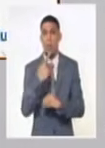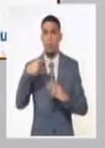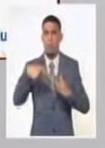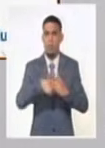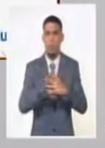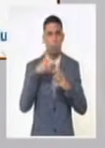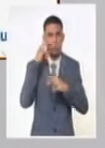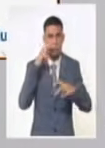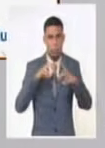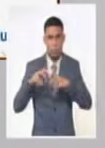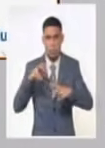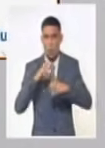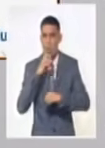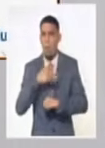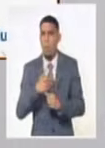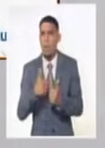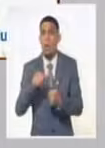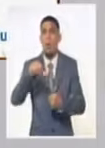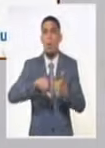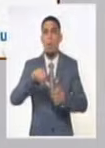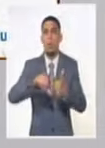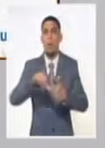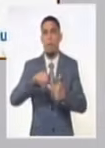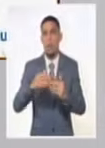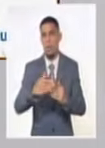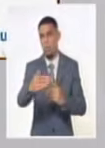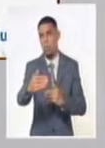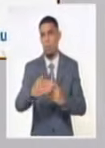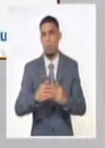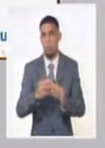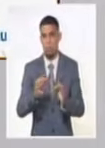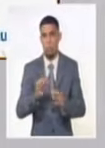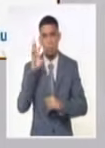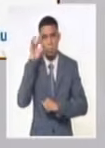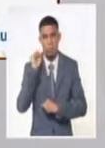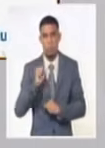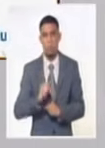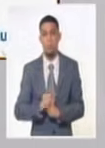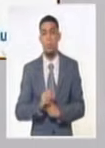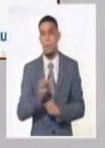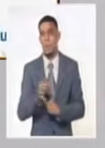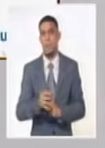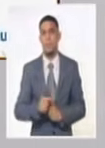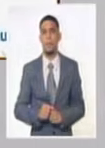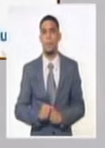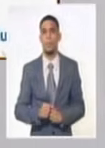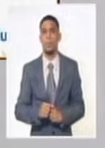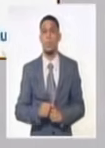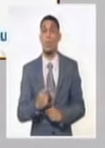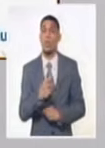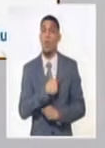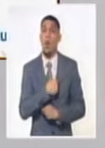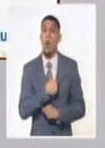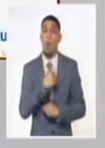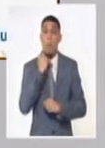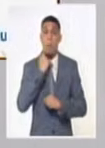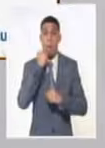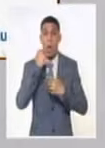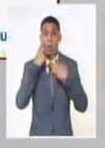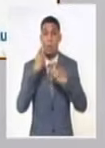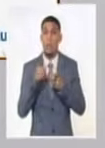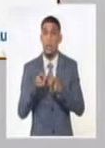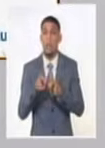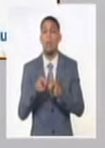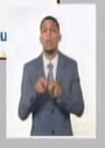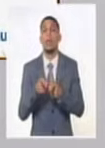sistema cómo se comportarían los próximos semestres y ubicarlo en el lugar donde mejor sea posible. Pero insisto, esta no es una receta que